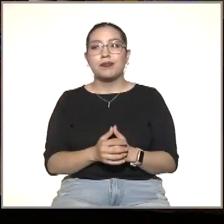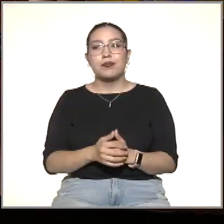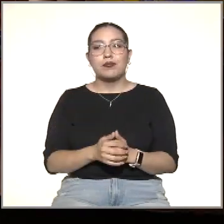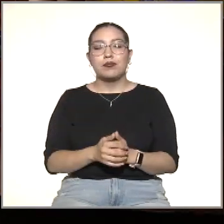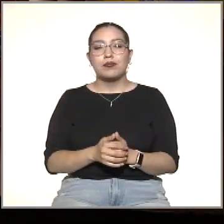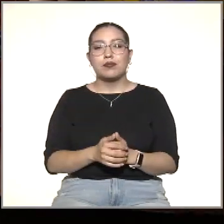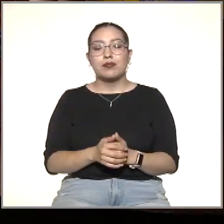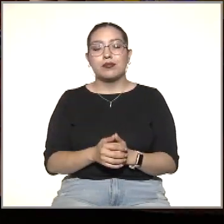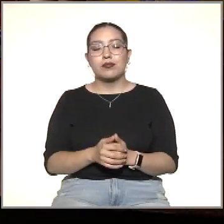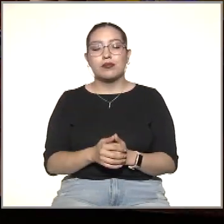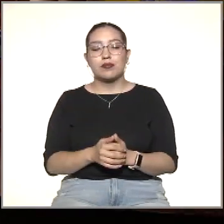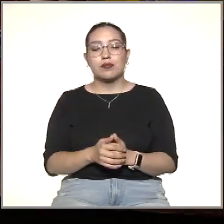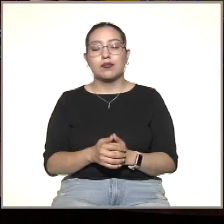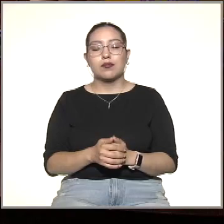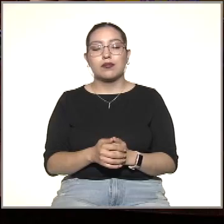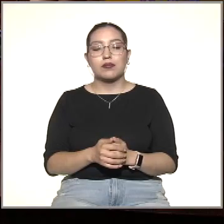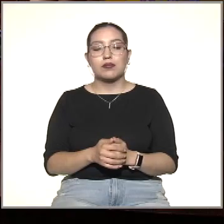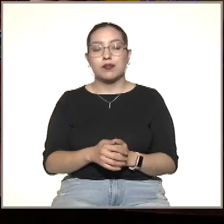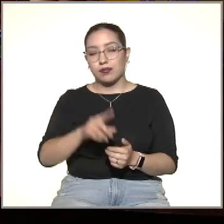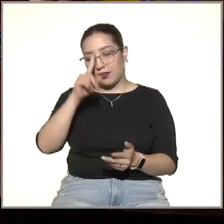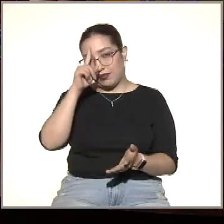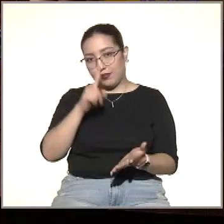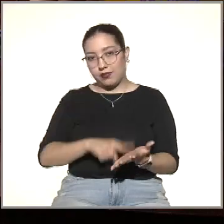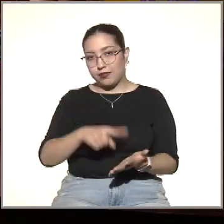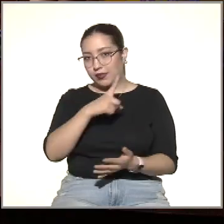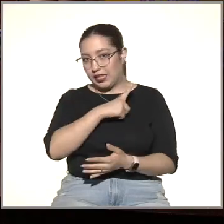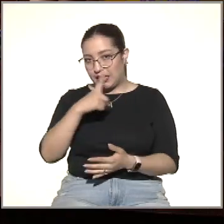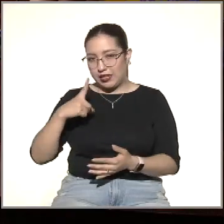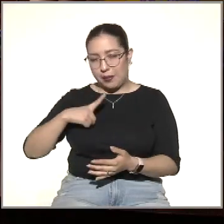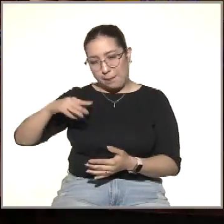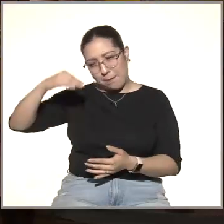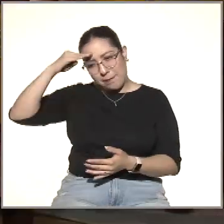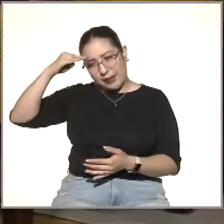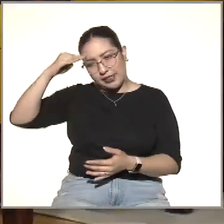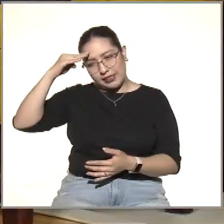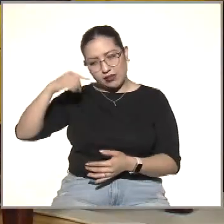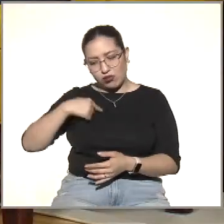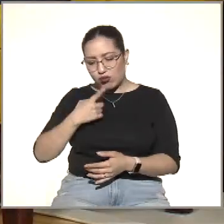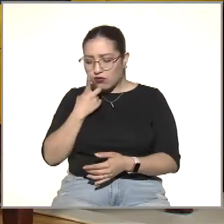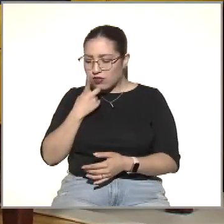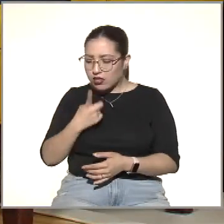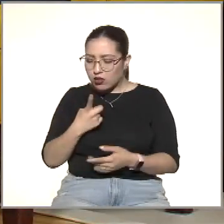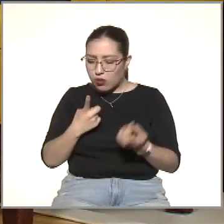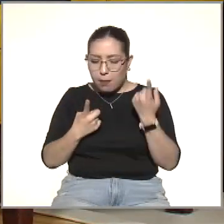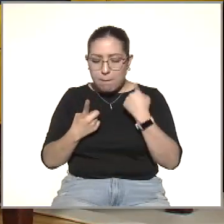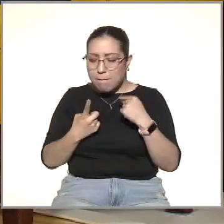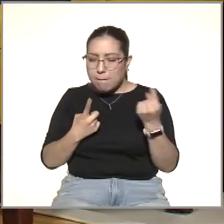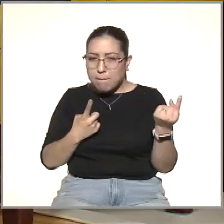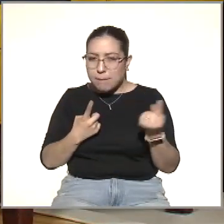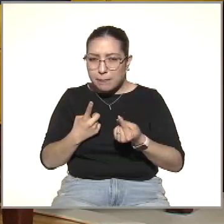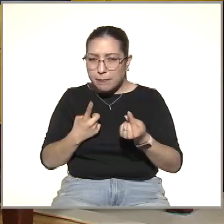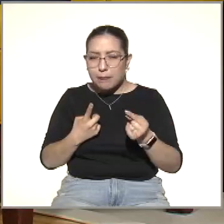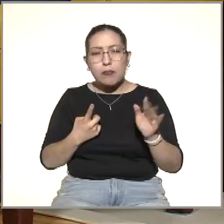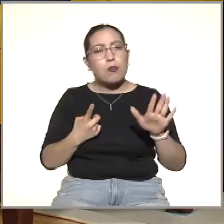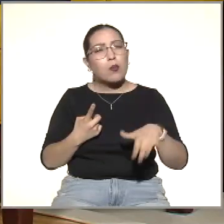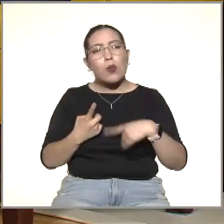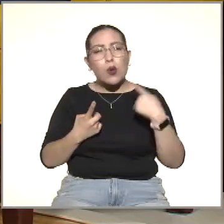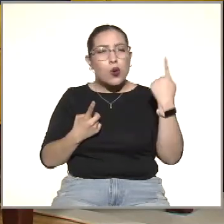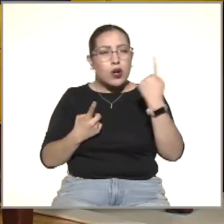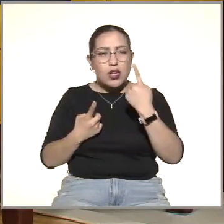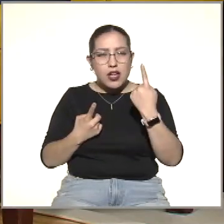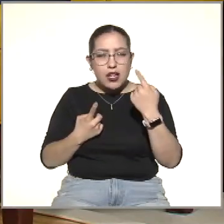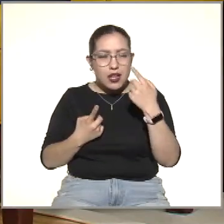justo esto. ¿Qué decimos? ¿Cómo lo decimos? ¿Para qué lo decimos? Hay que pensar un poquito. Digo, no todo el tiempo lo podemos hacer